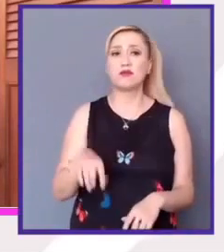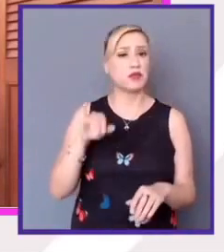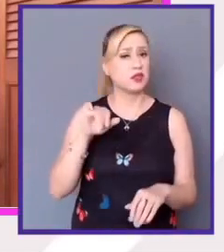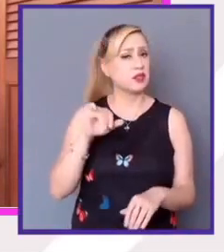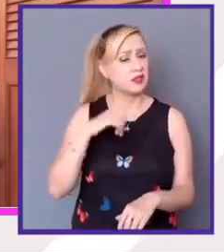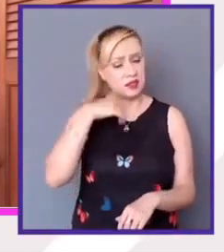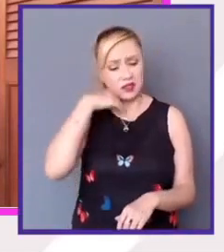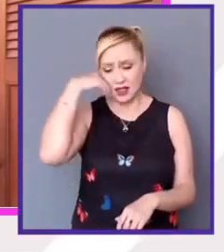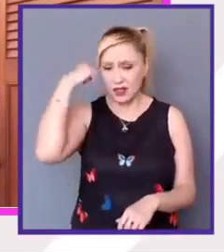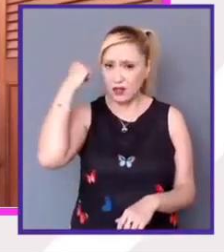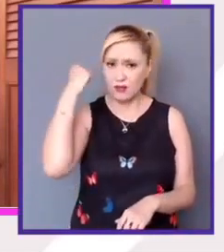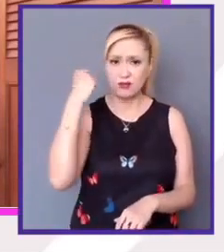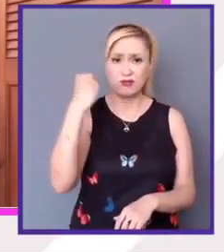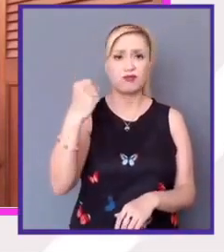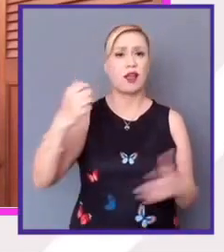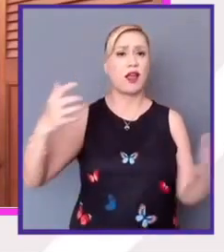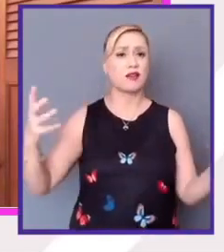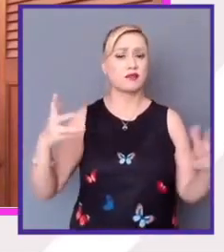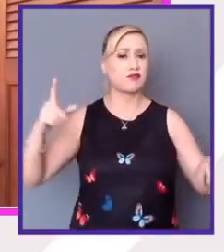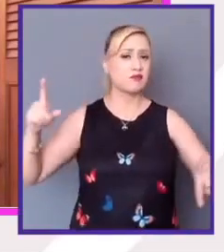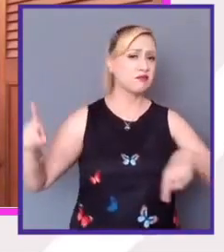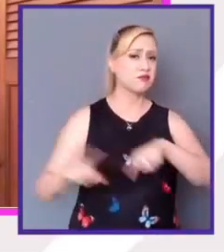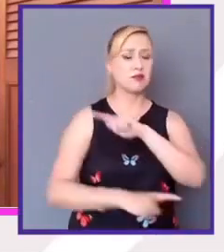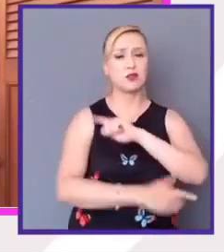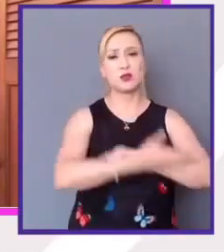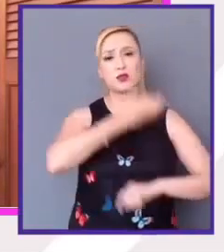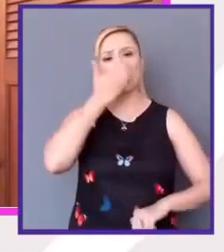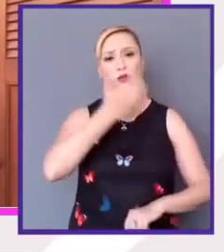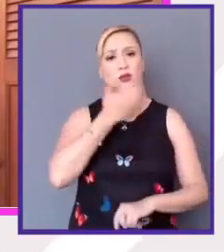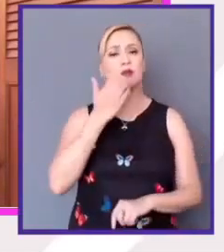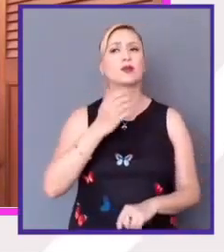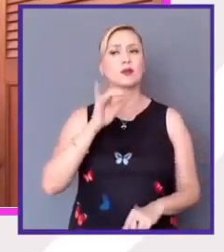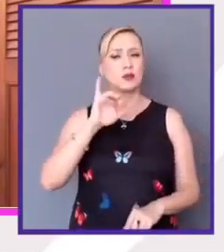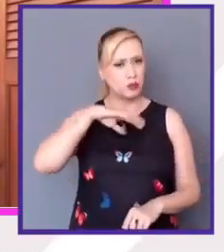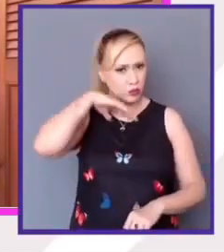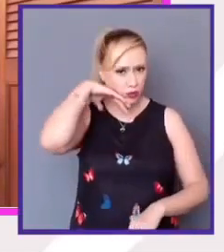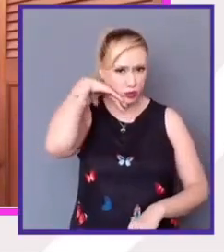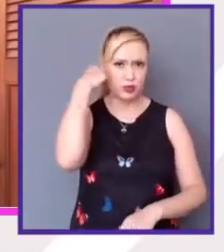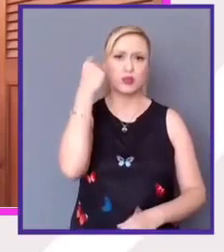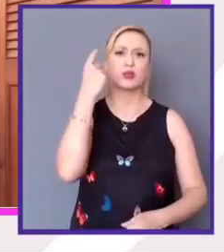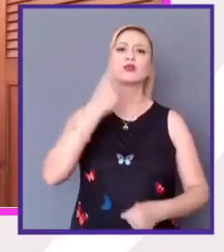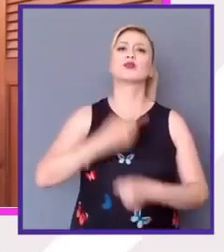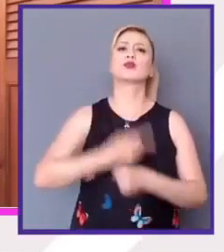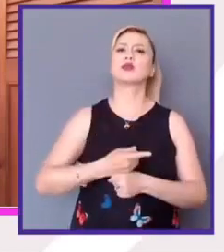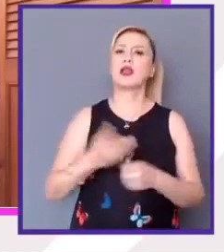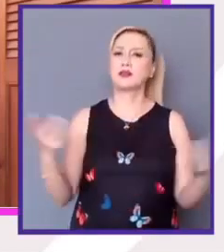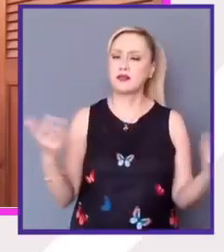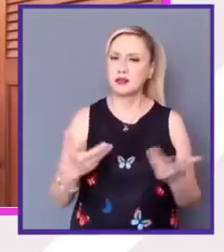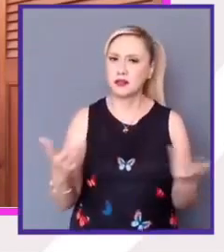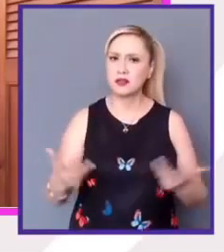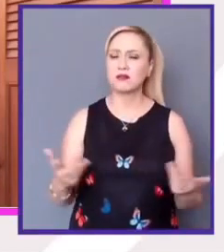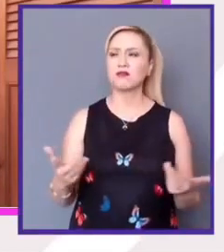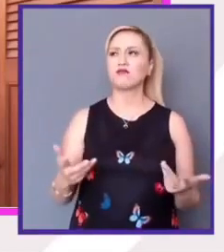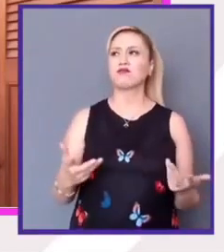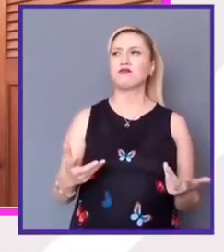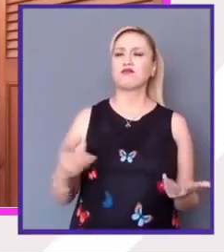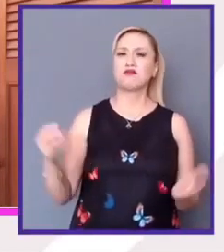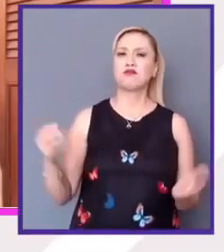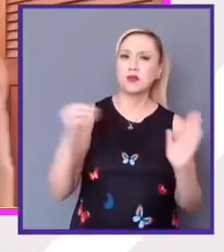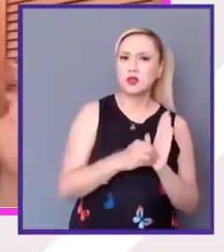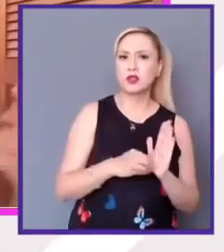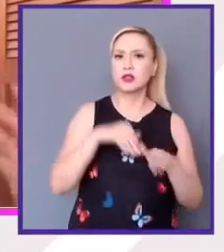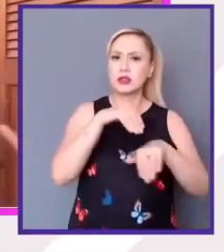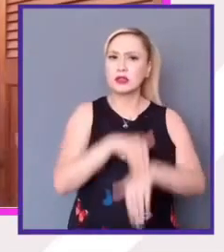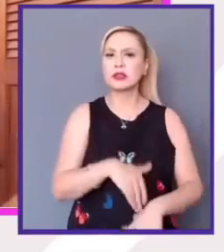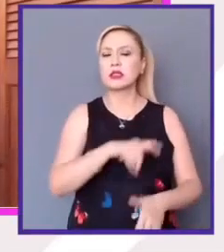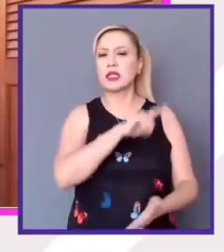las empresas, ¿no? Y que también hay la buena fe para implementar estas diversas políticas en las